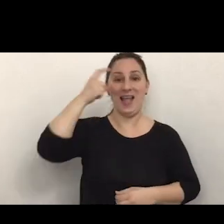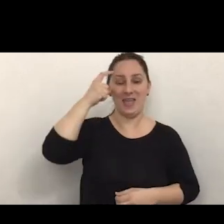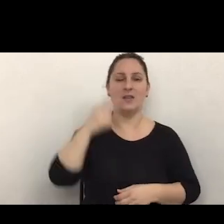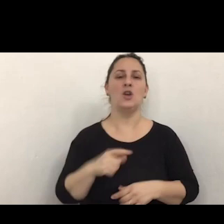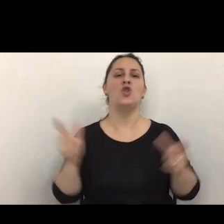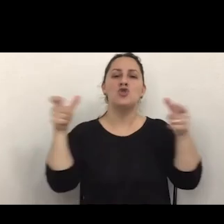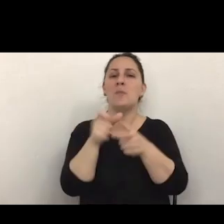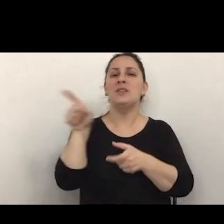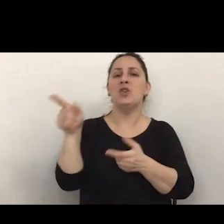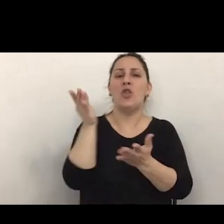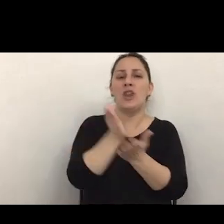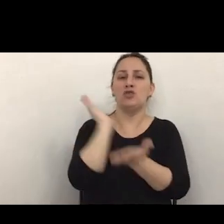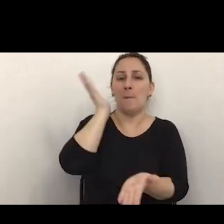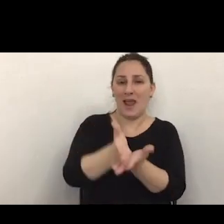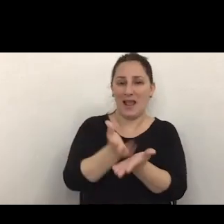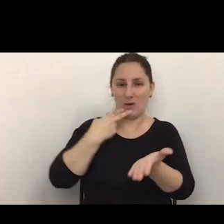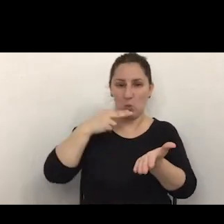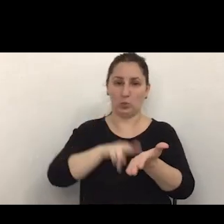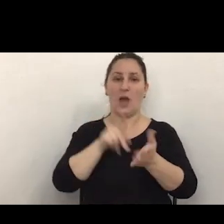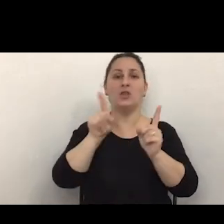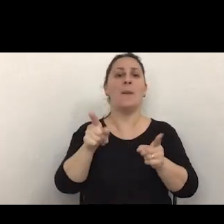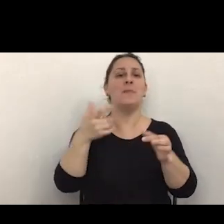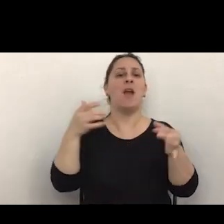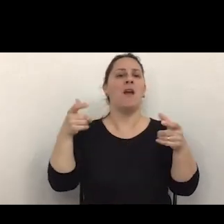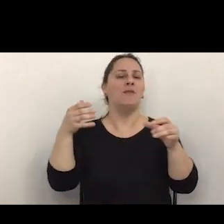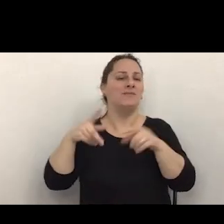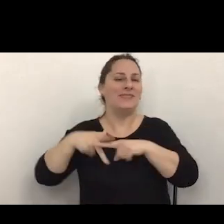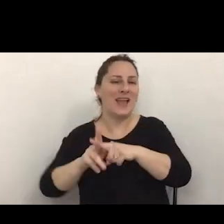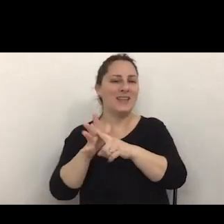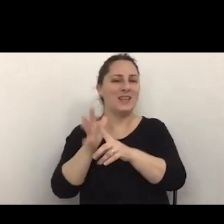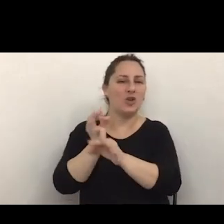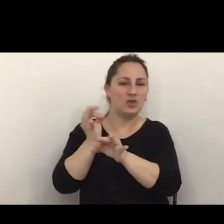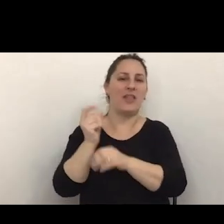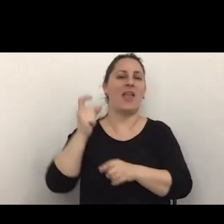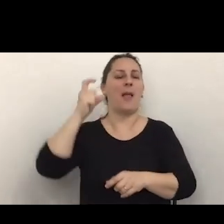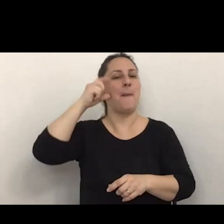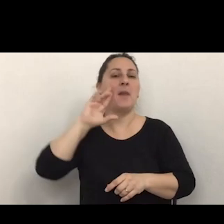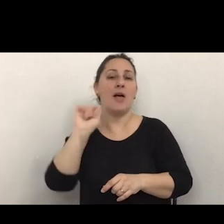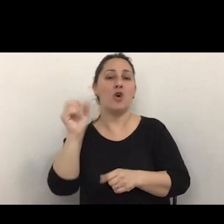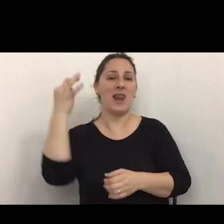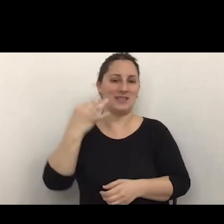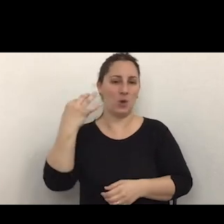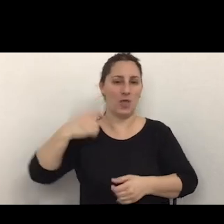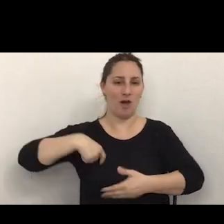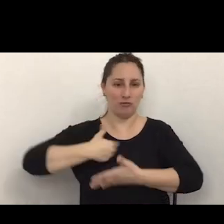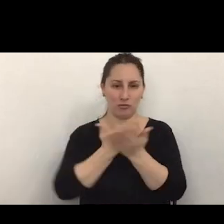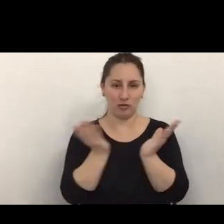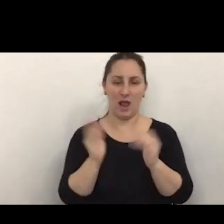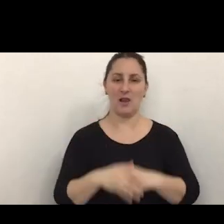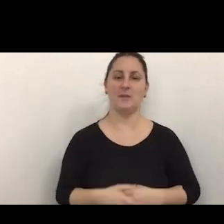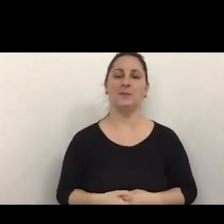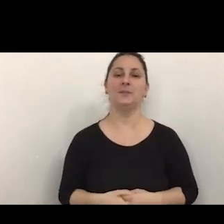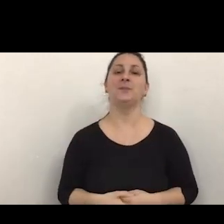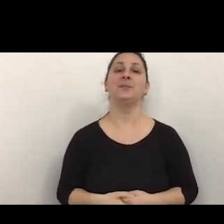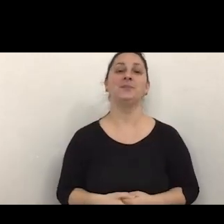Comisión Derecho Penal Tributario, y consejera técnica en grandes empleadores de seguridad social. Ahora